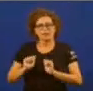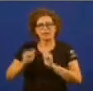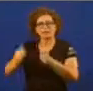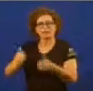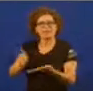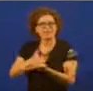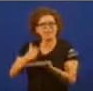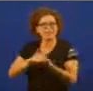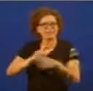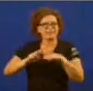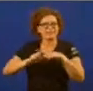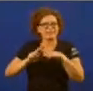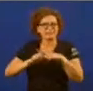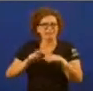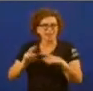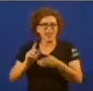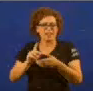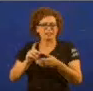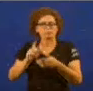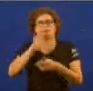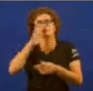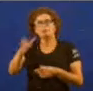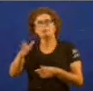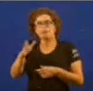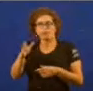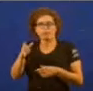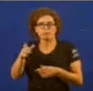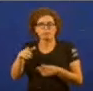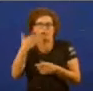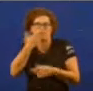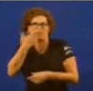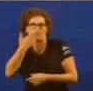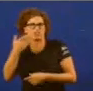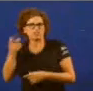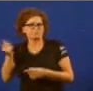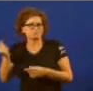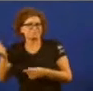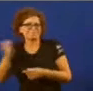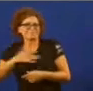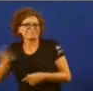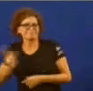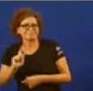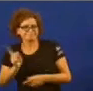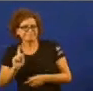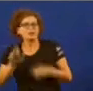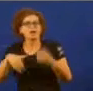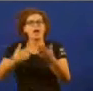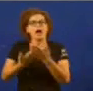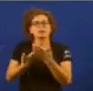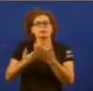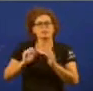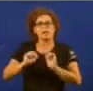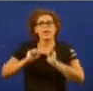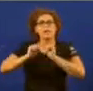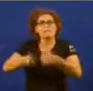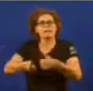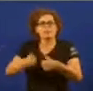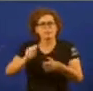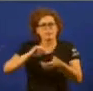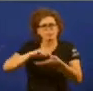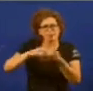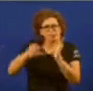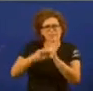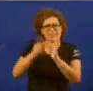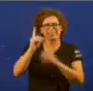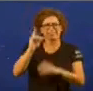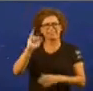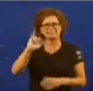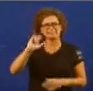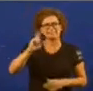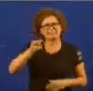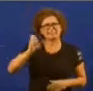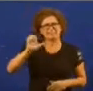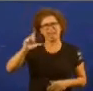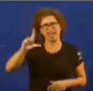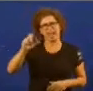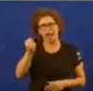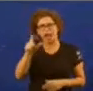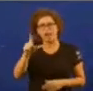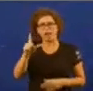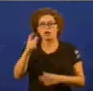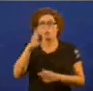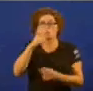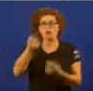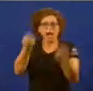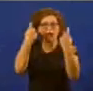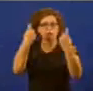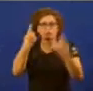mollado porque o seu goberno deixou primeiro que non se desenvolvera era pequeno nino desenvolvera e agora mesmo